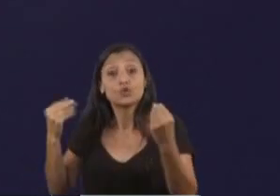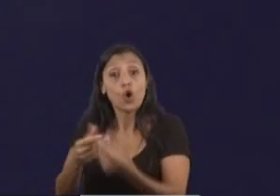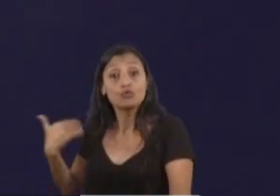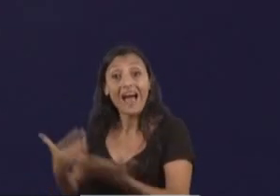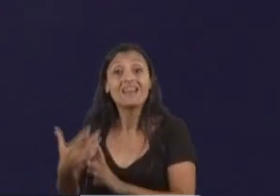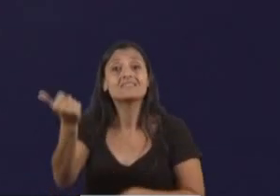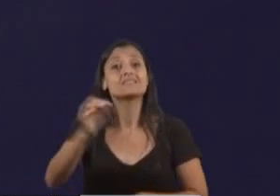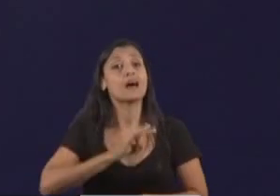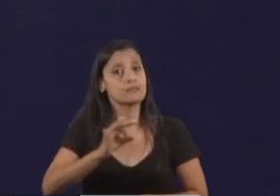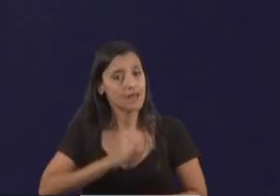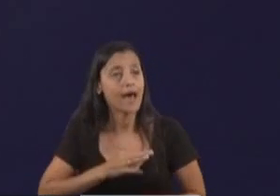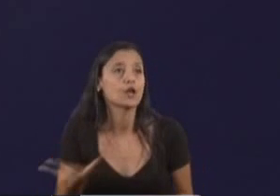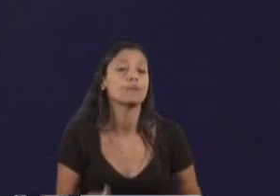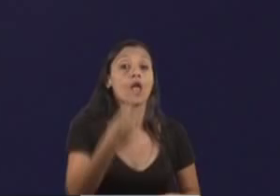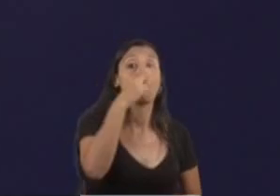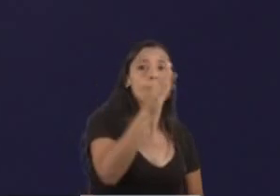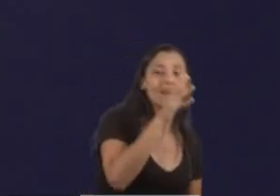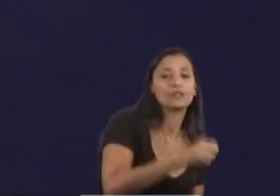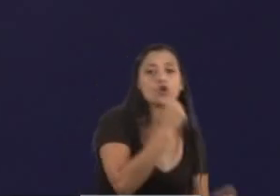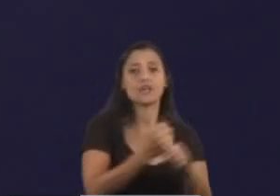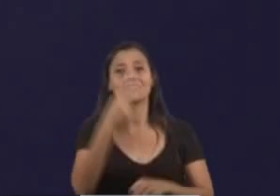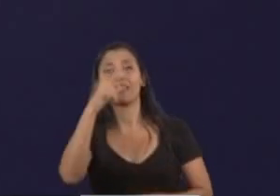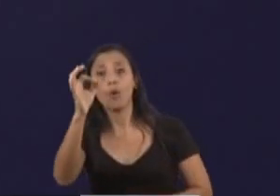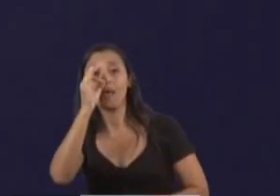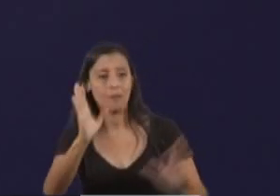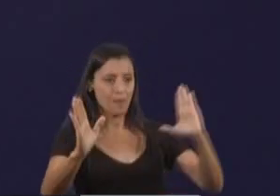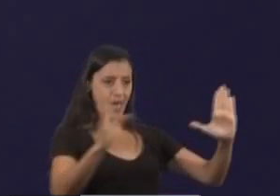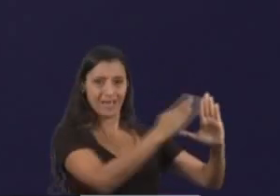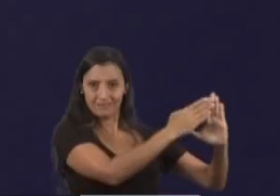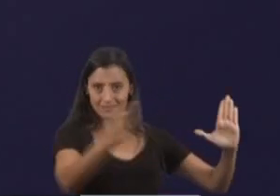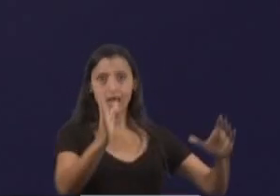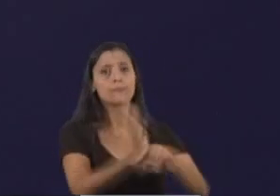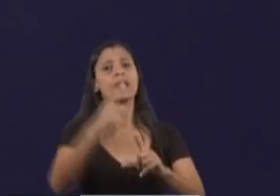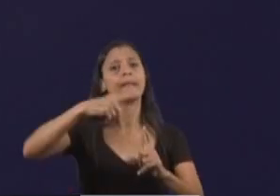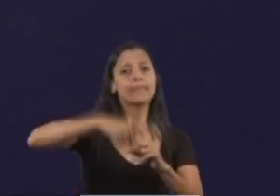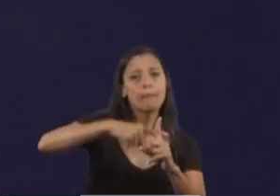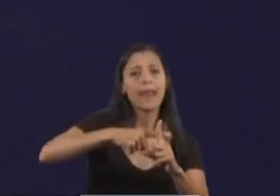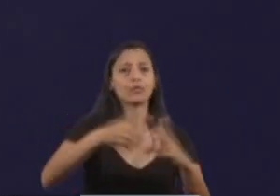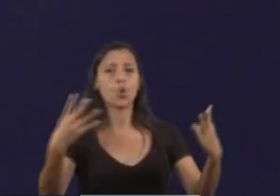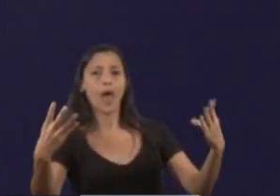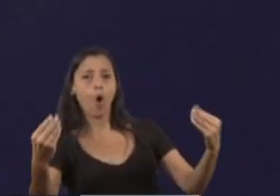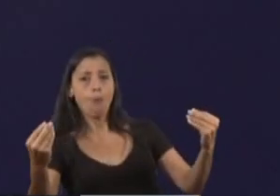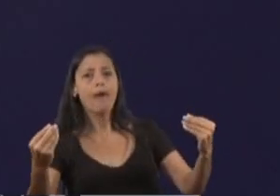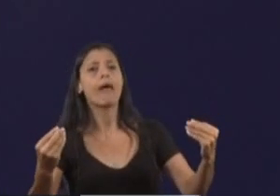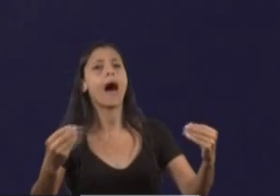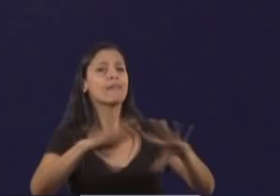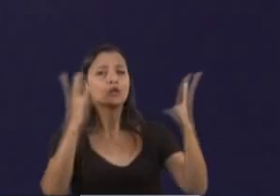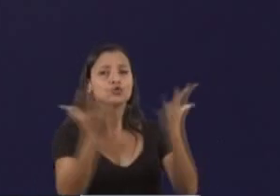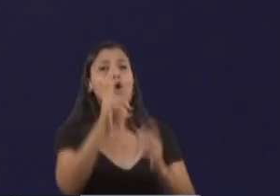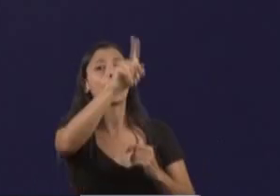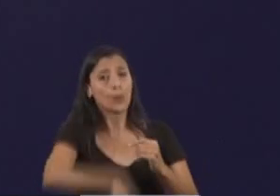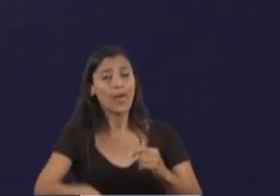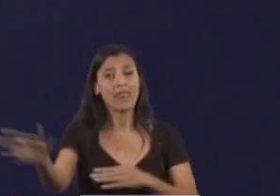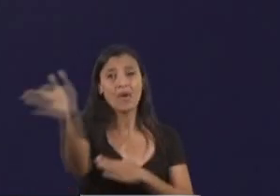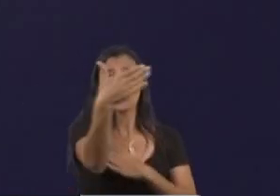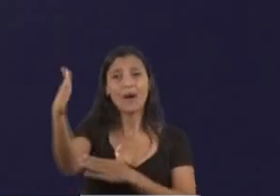años, o sea, de 2014 a 2020, de temperatura y humedad relativa ocasionaron graves